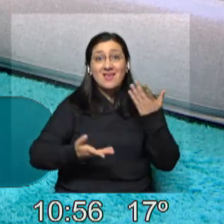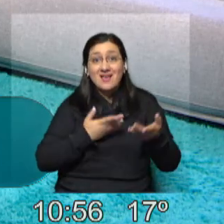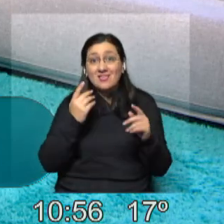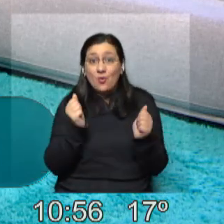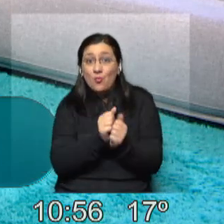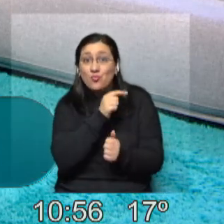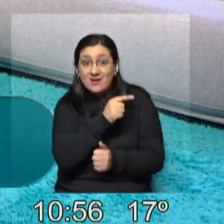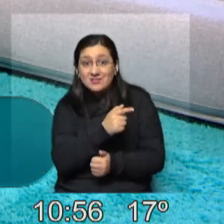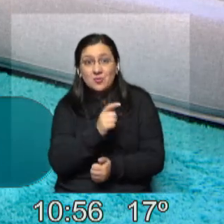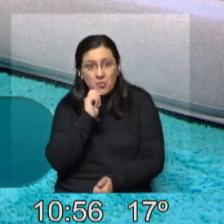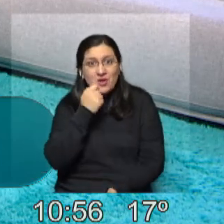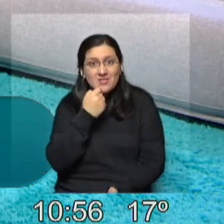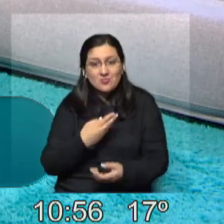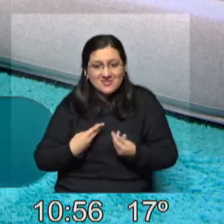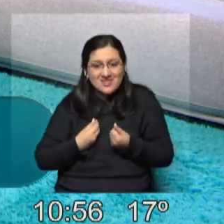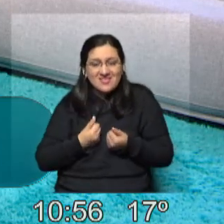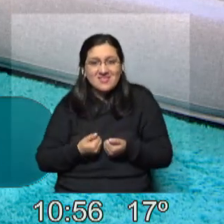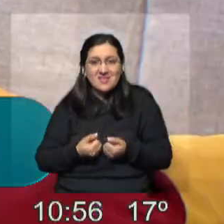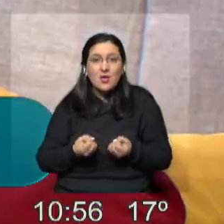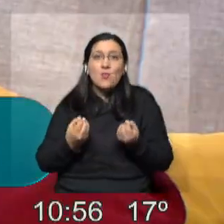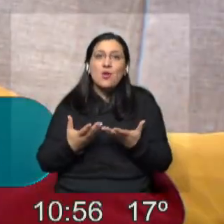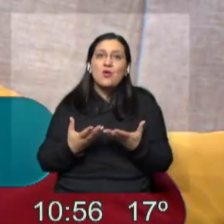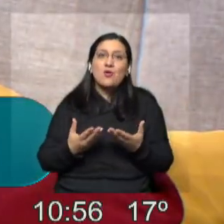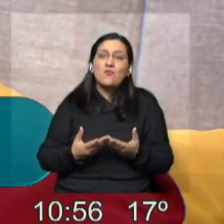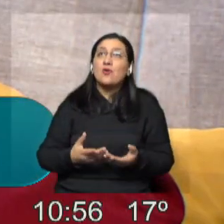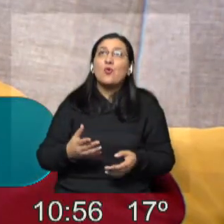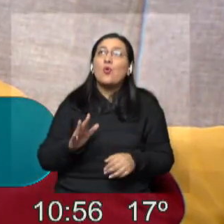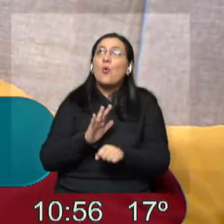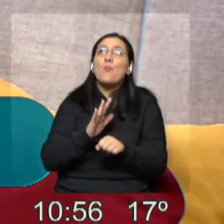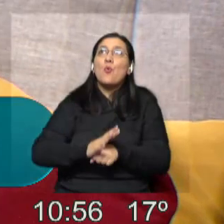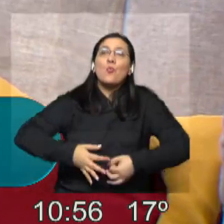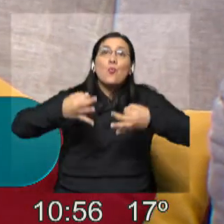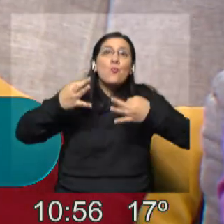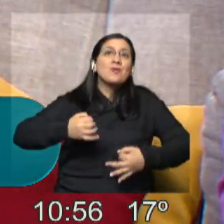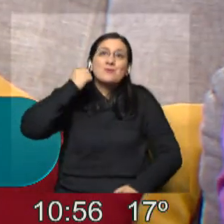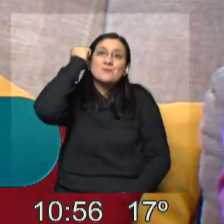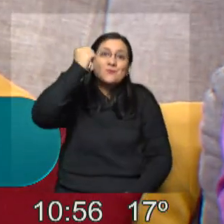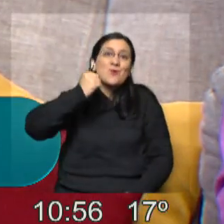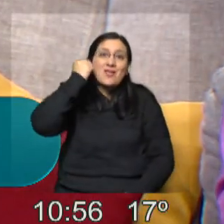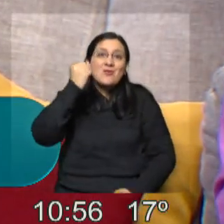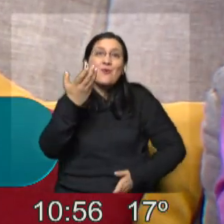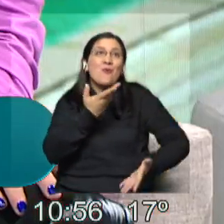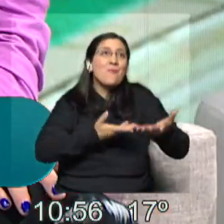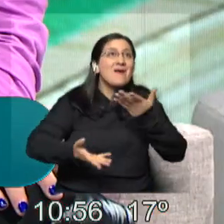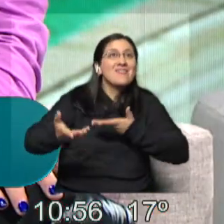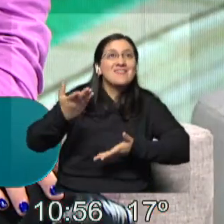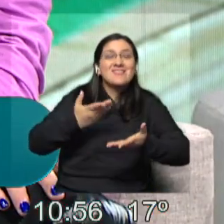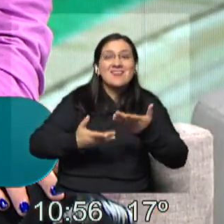en los shows con ellos, ¿cómo la vivís también? Fue mucho cumplir un sueño, compartir con Trotsky, era uno de esos